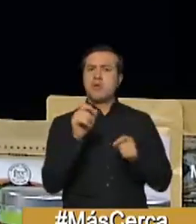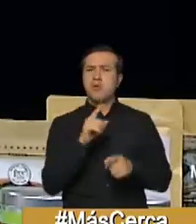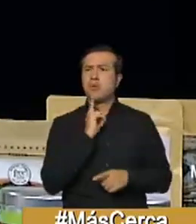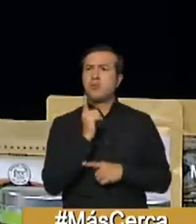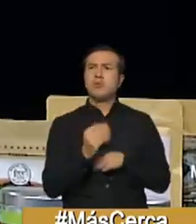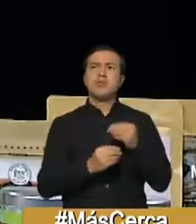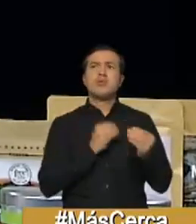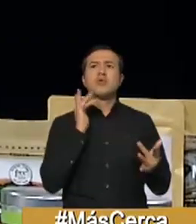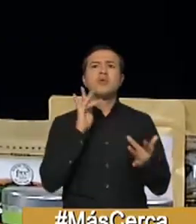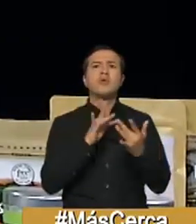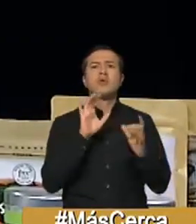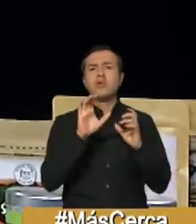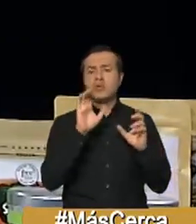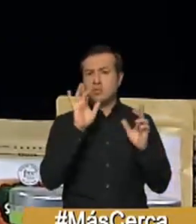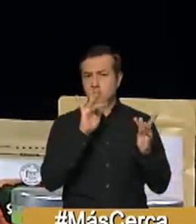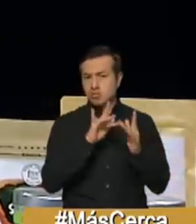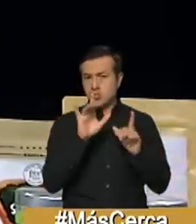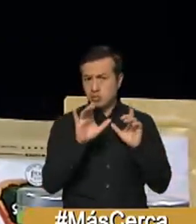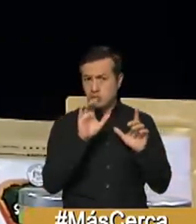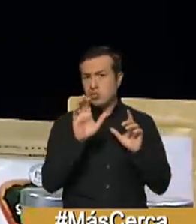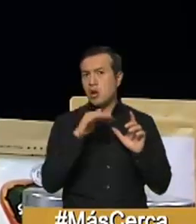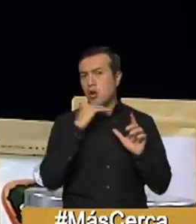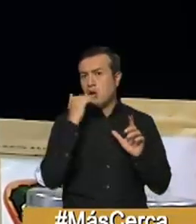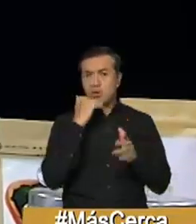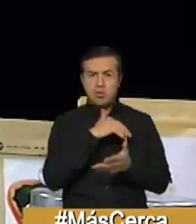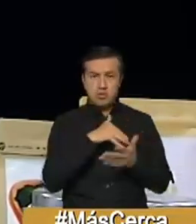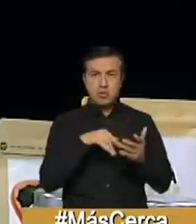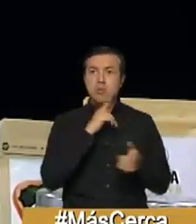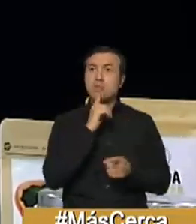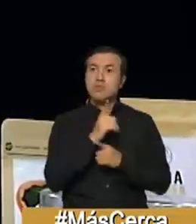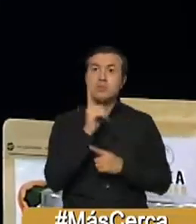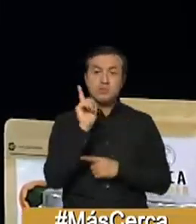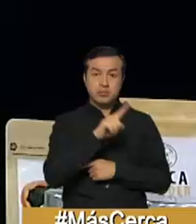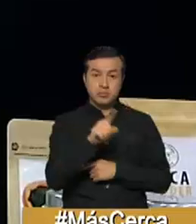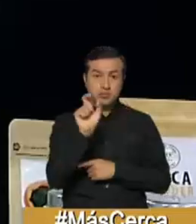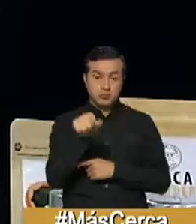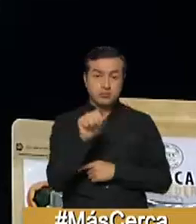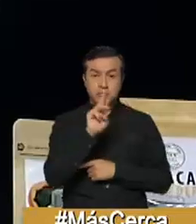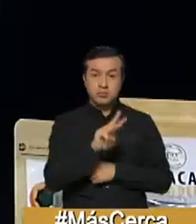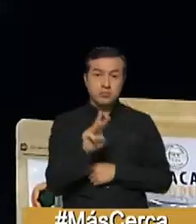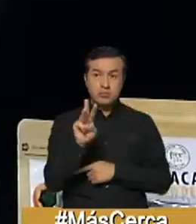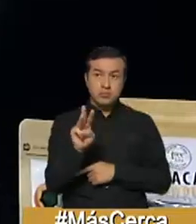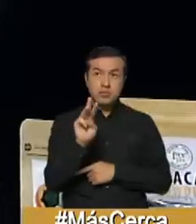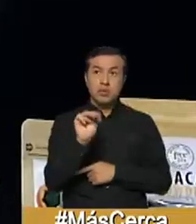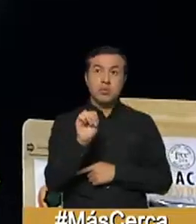¿cómo se pueden comunicar contigo para que puedan despejar cualquier duda? Claro, nos pueden seguir en la página